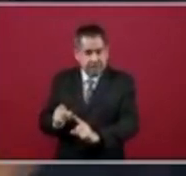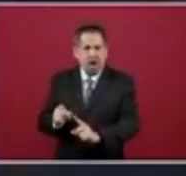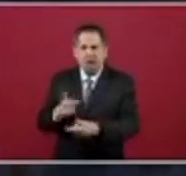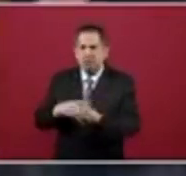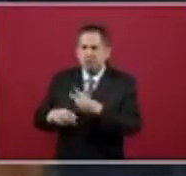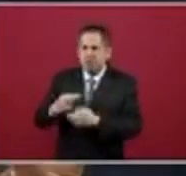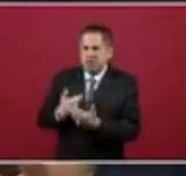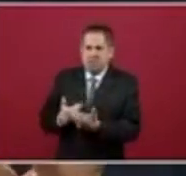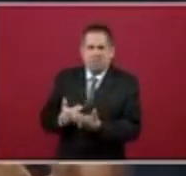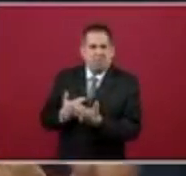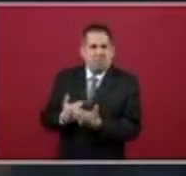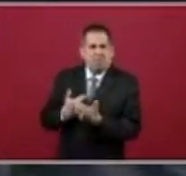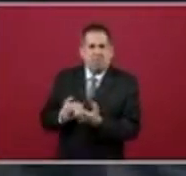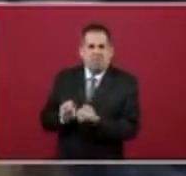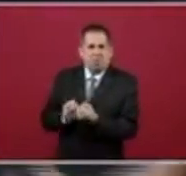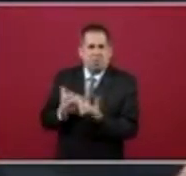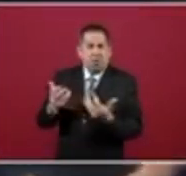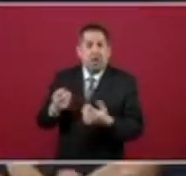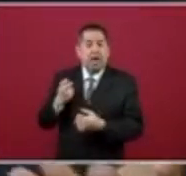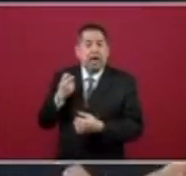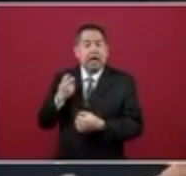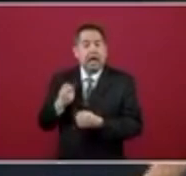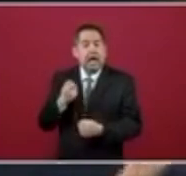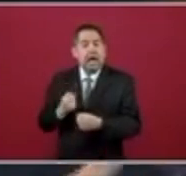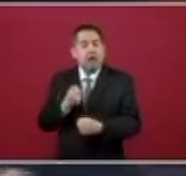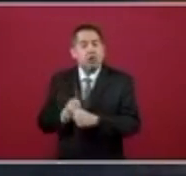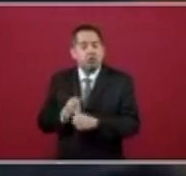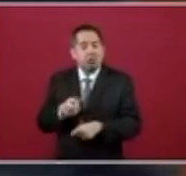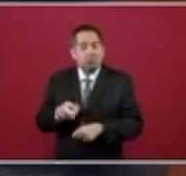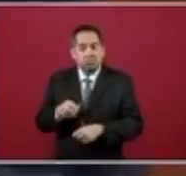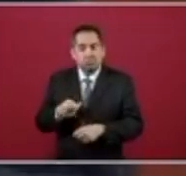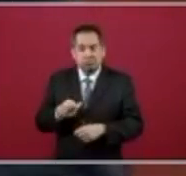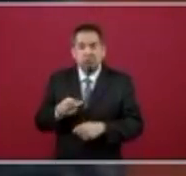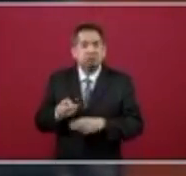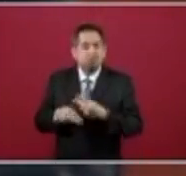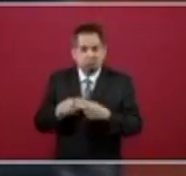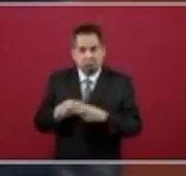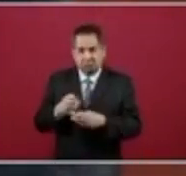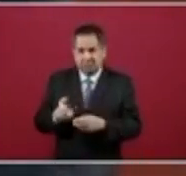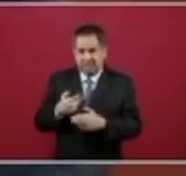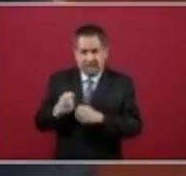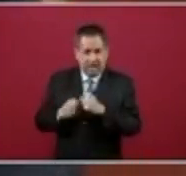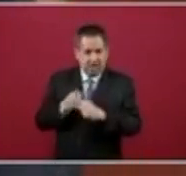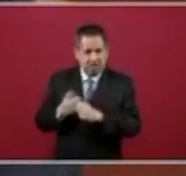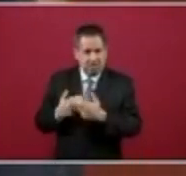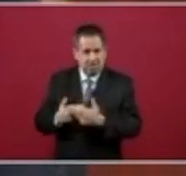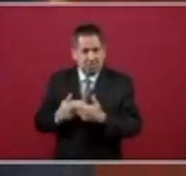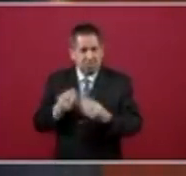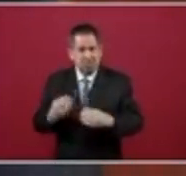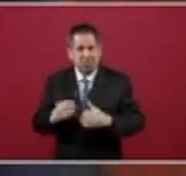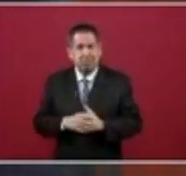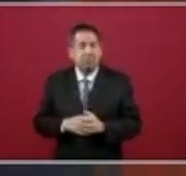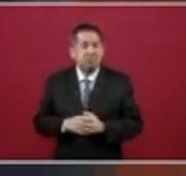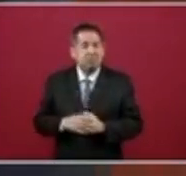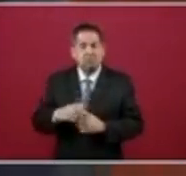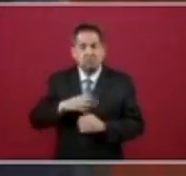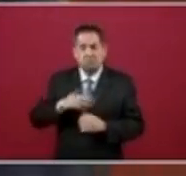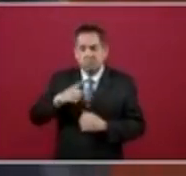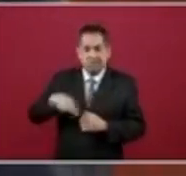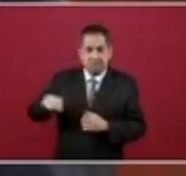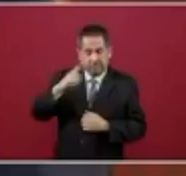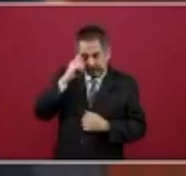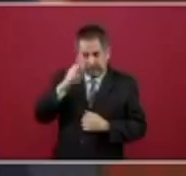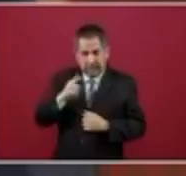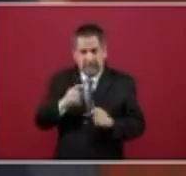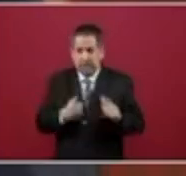produce mucho. Este año va a dejarle a la hacienda